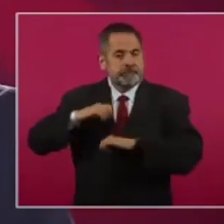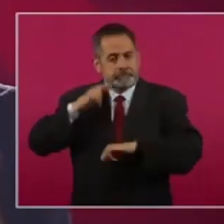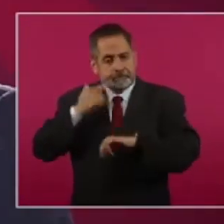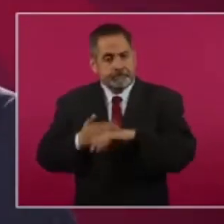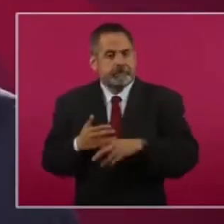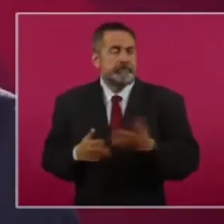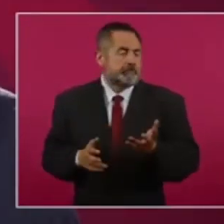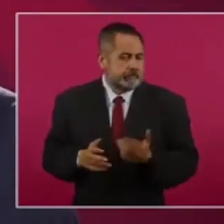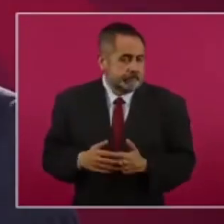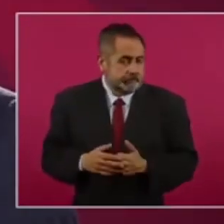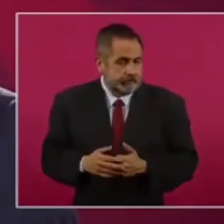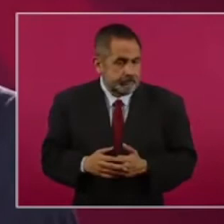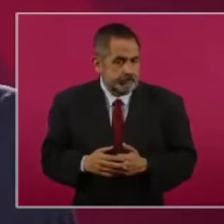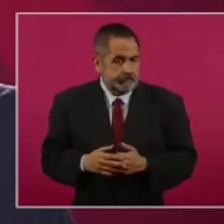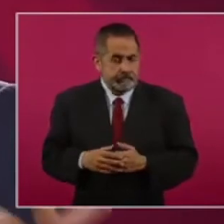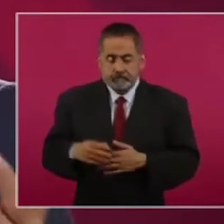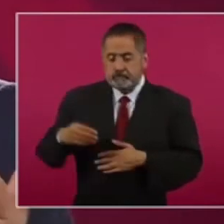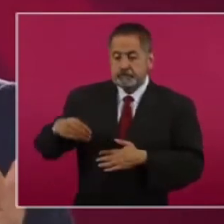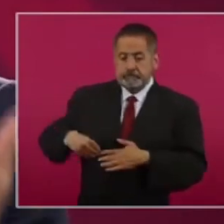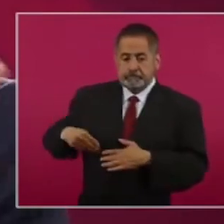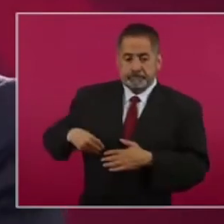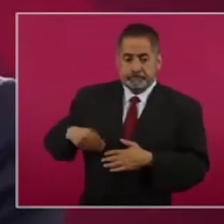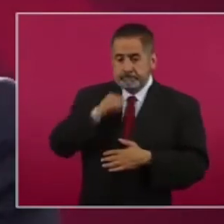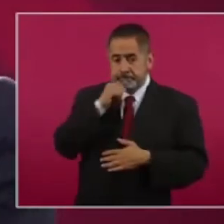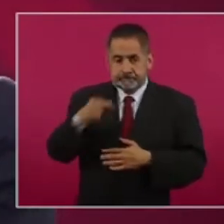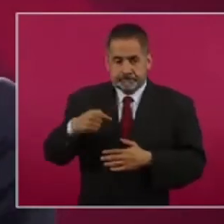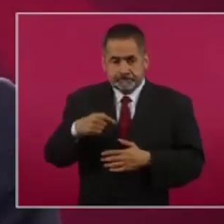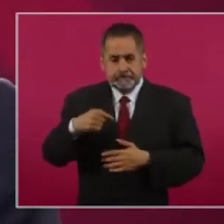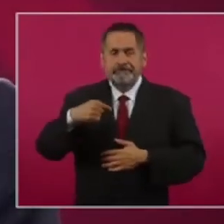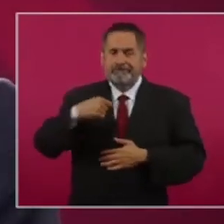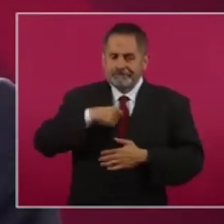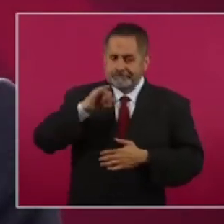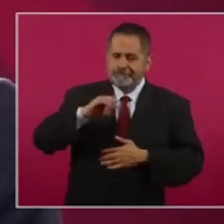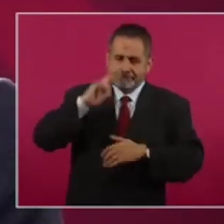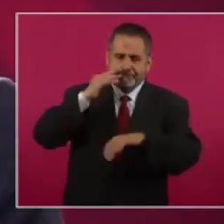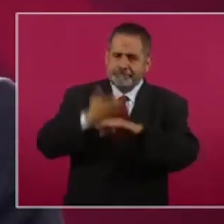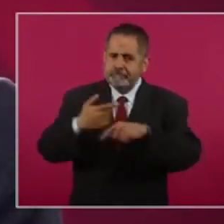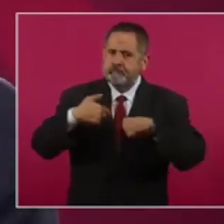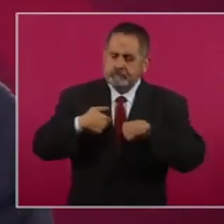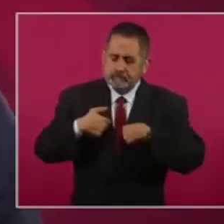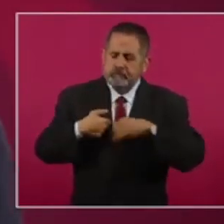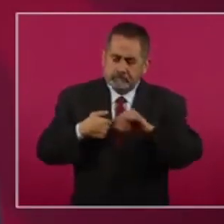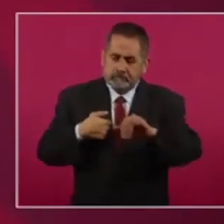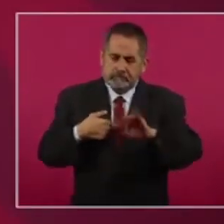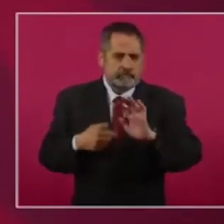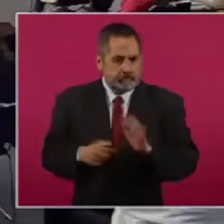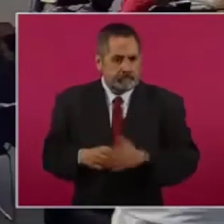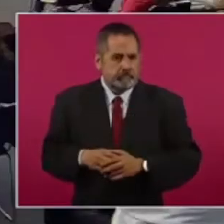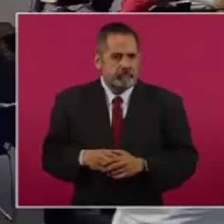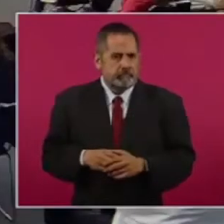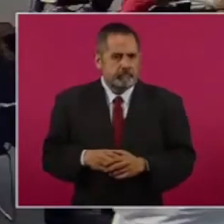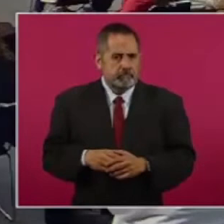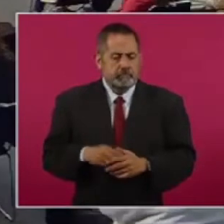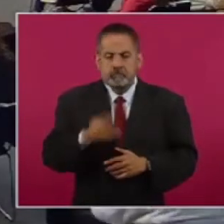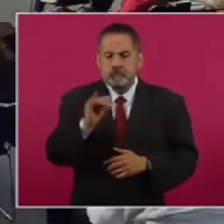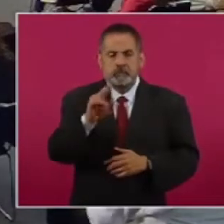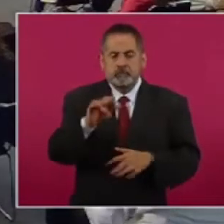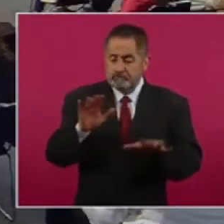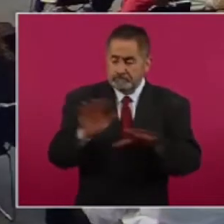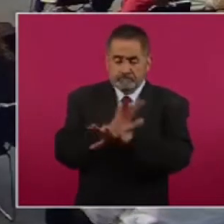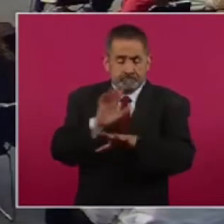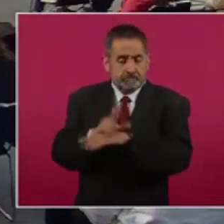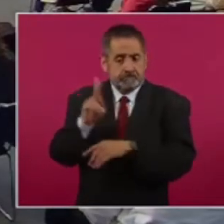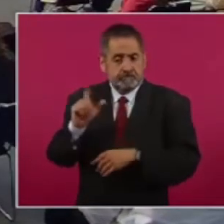Si no soy culpable, sí soy responsable. Entonces, no vamos a cambiar